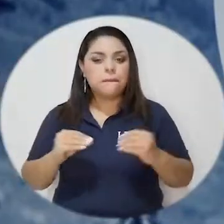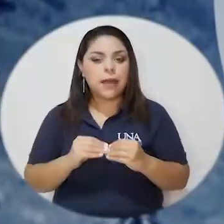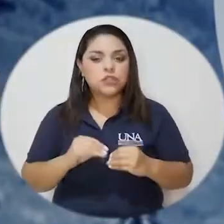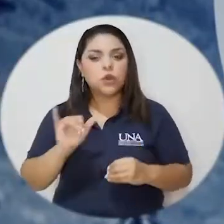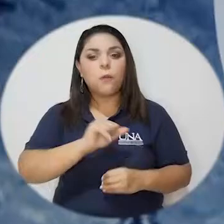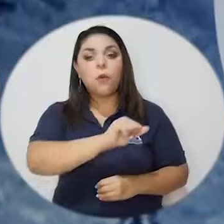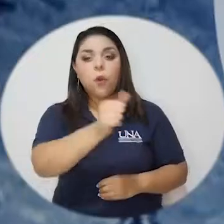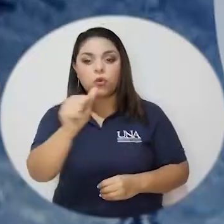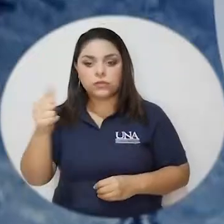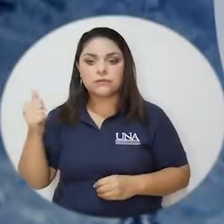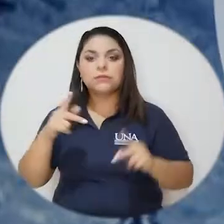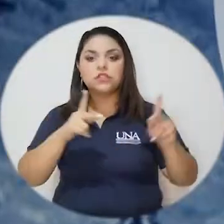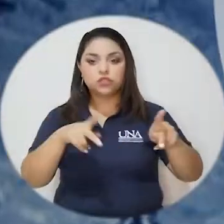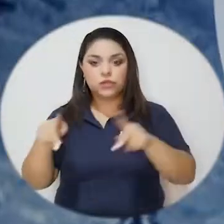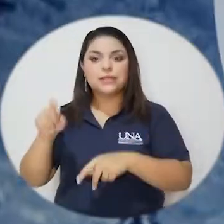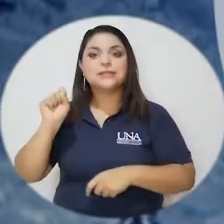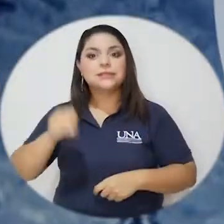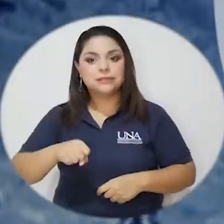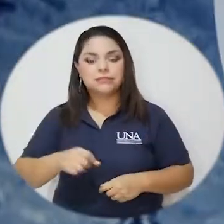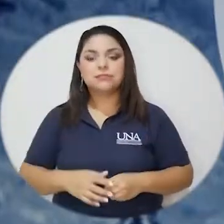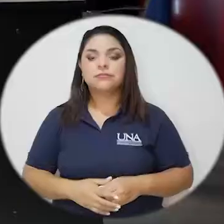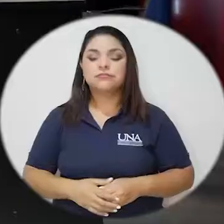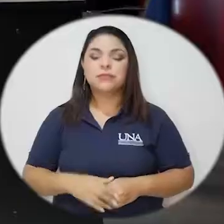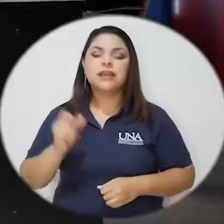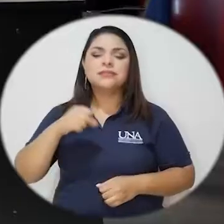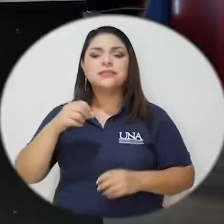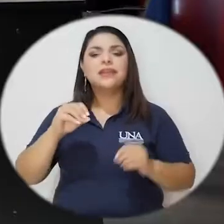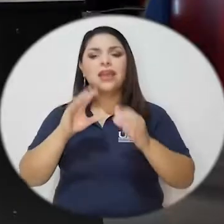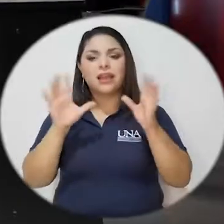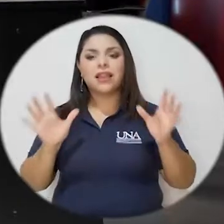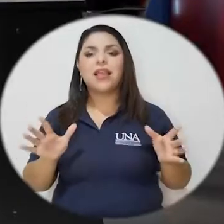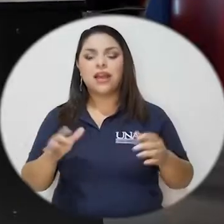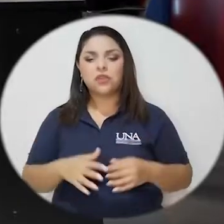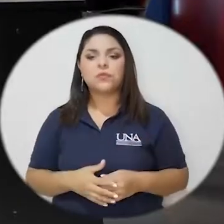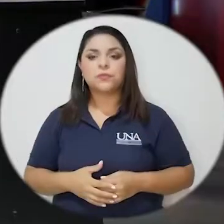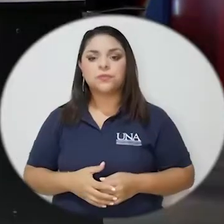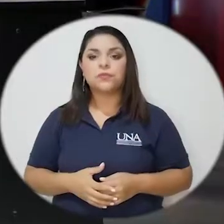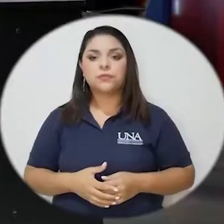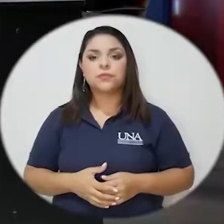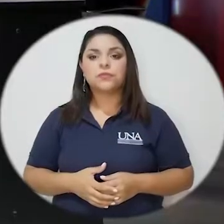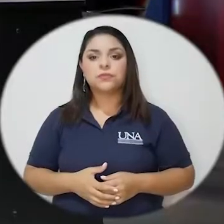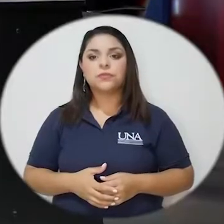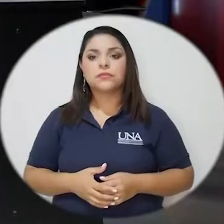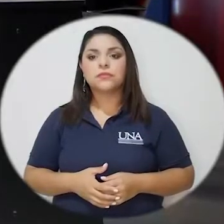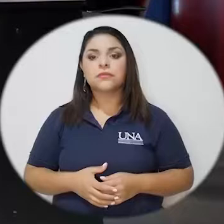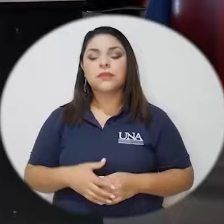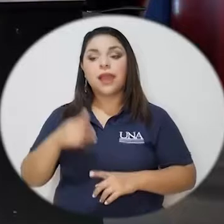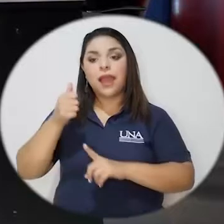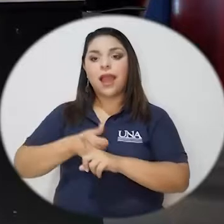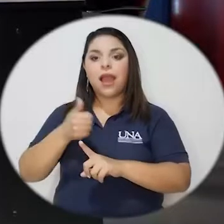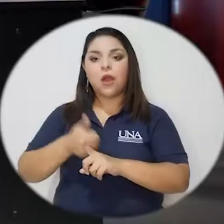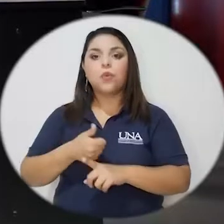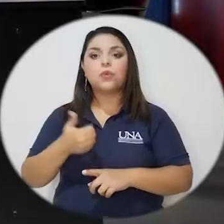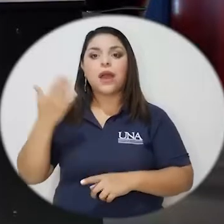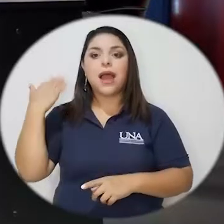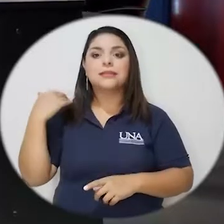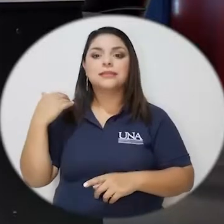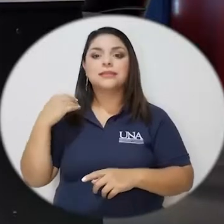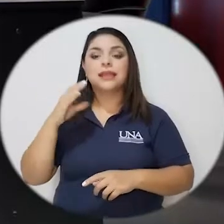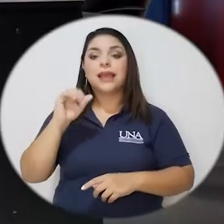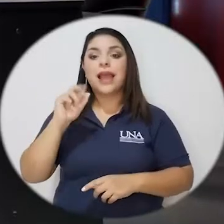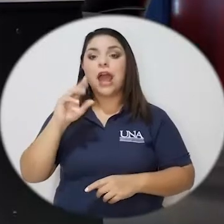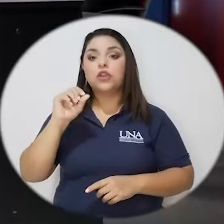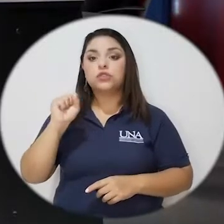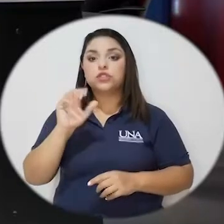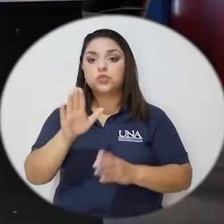el grueso de la población. Sí, claro, o sea, digamos en esta pandemia de ahí, Camus en su libro precisamente, los